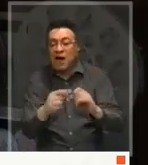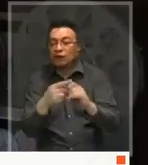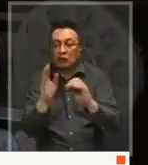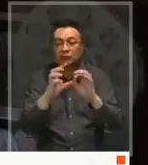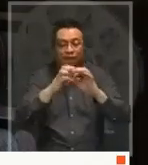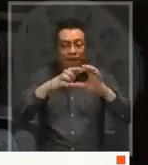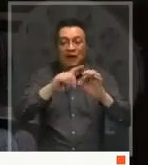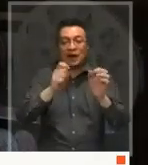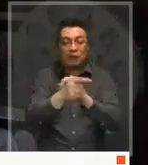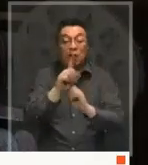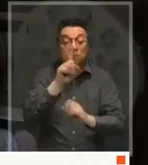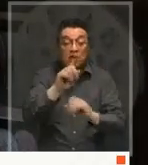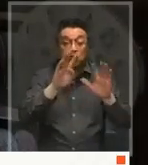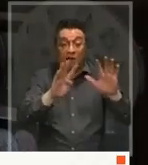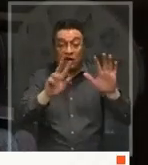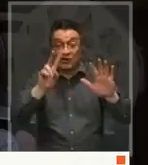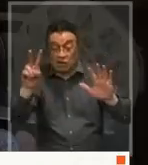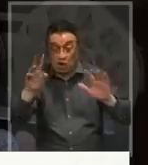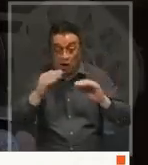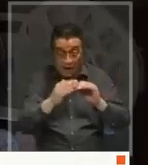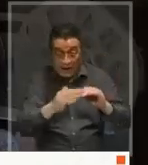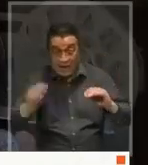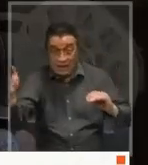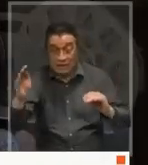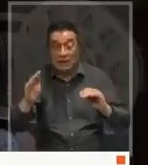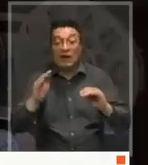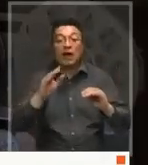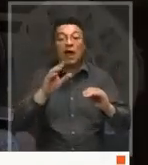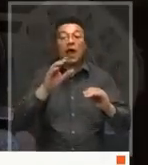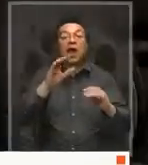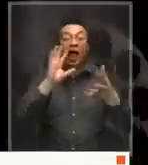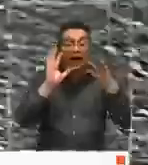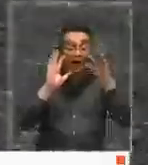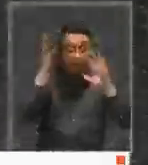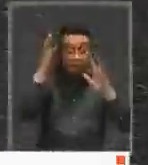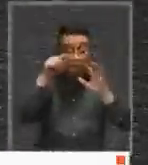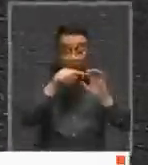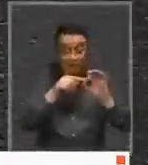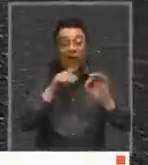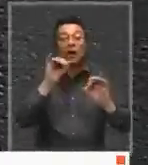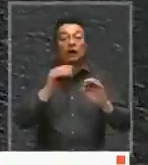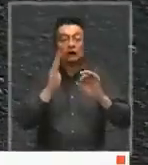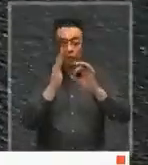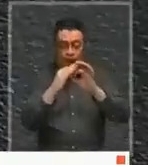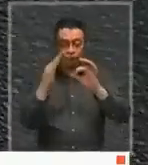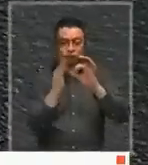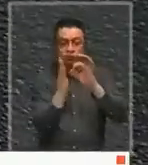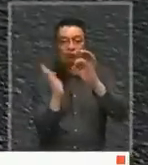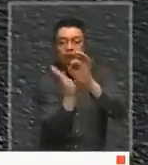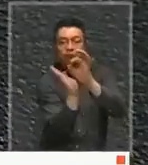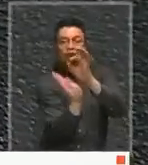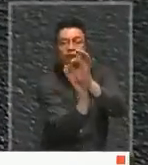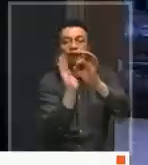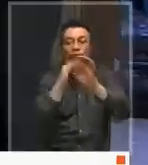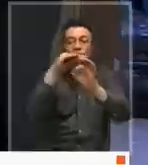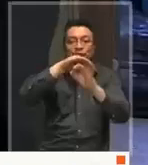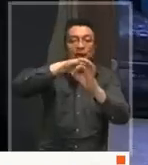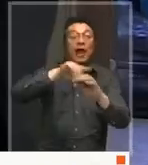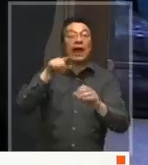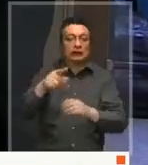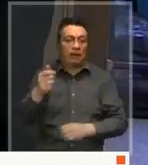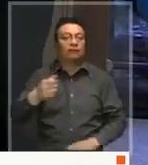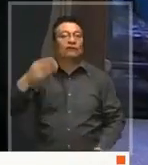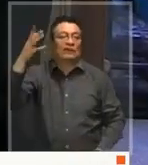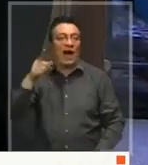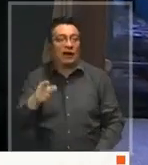año 1992 en adelante eran de aluminio y eran octagonales. Por eso es que esta moneda de un peso es valiosa,